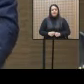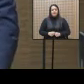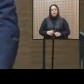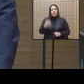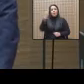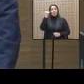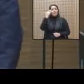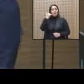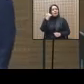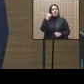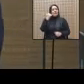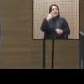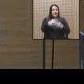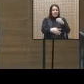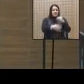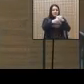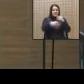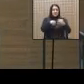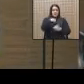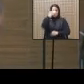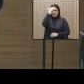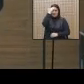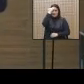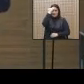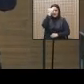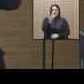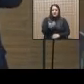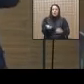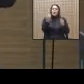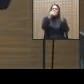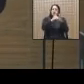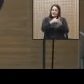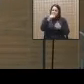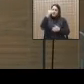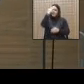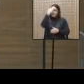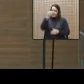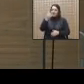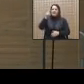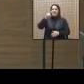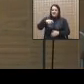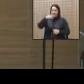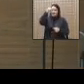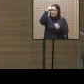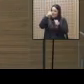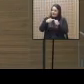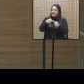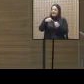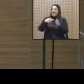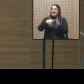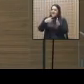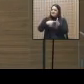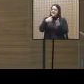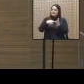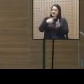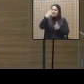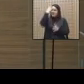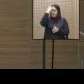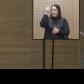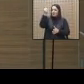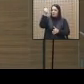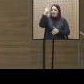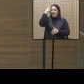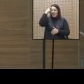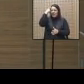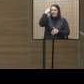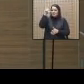Porque además que yo sepa, otra vez, porque hay que recordar, a veces aquí la memoria RAM y el disco duro es